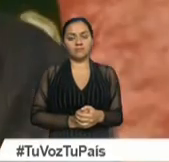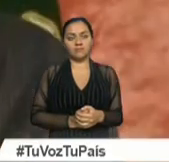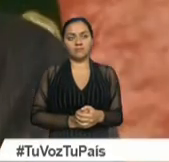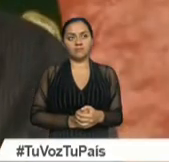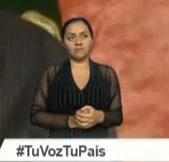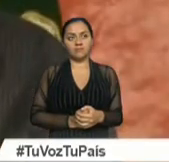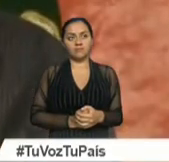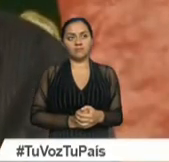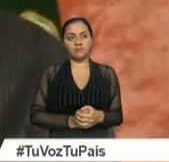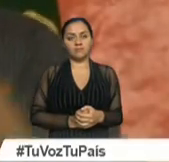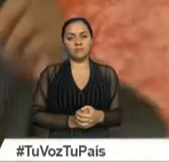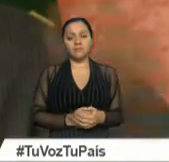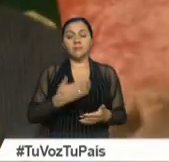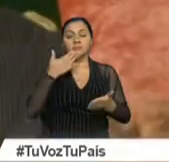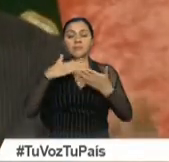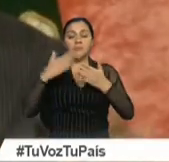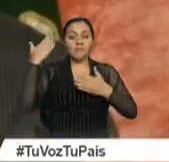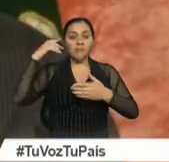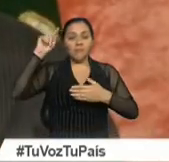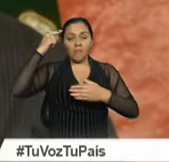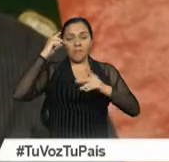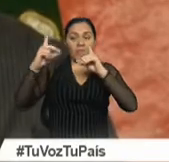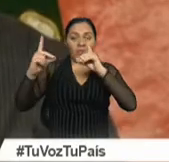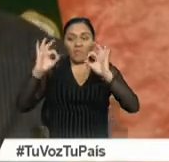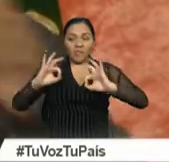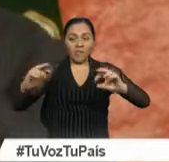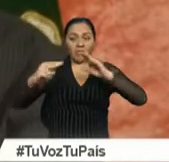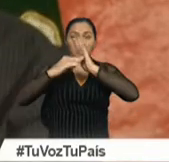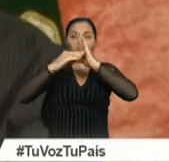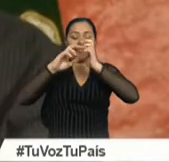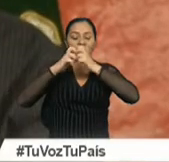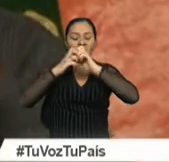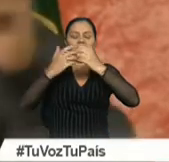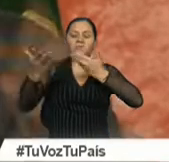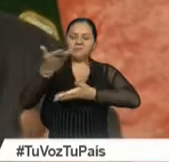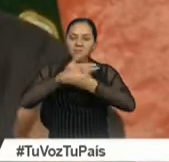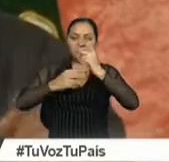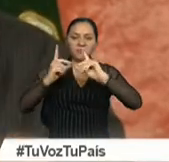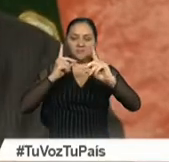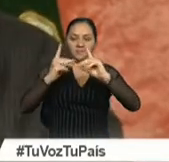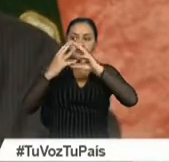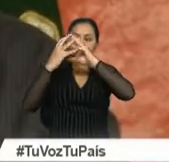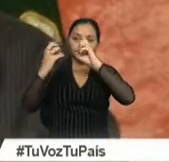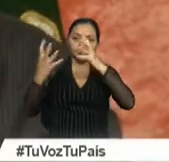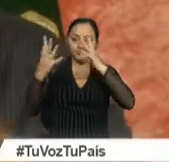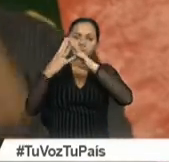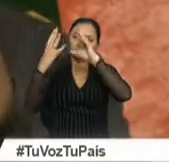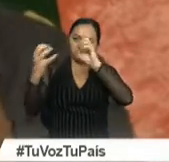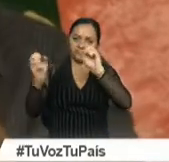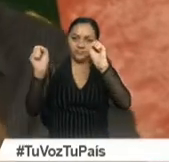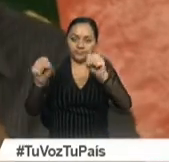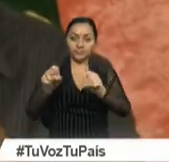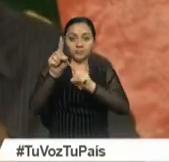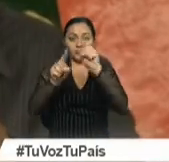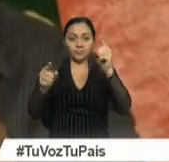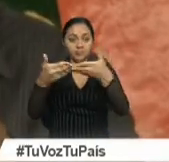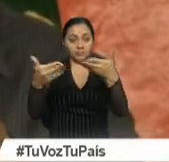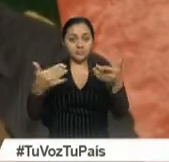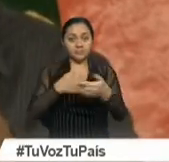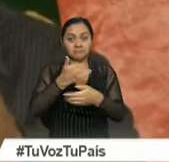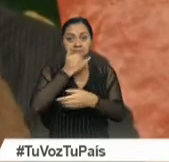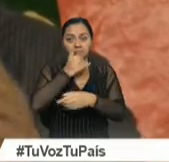Si es que faltó diálogo, pues a poner diálogo. Si faltó comprensión, pues a poner comprensión. Si alguna cosa se hizo